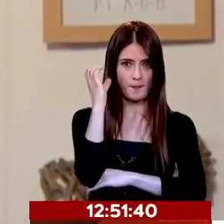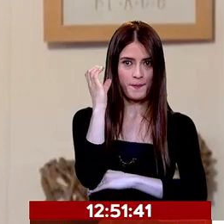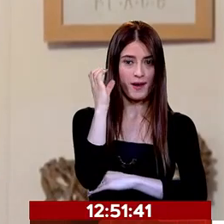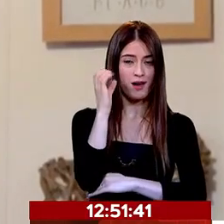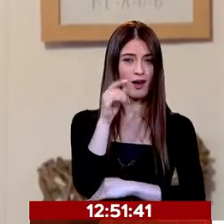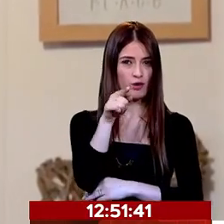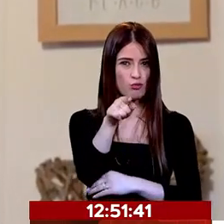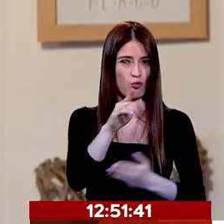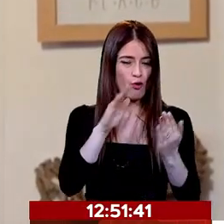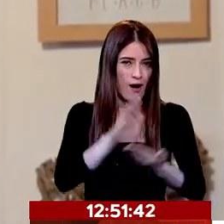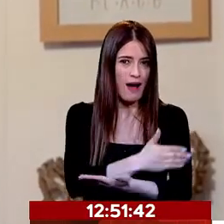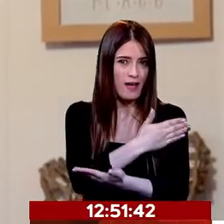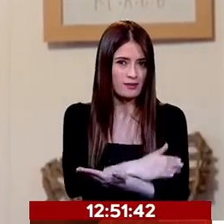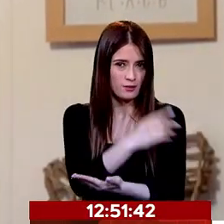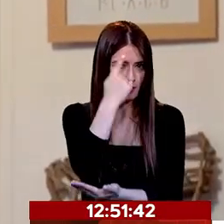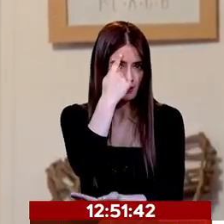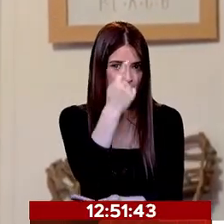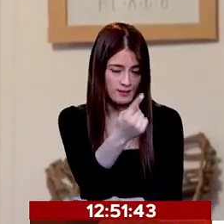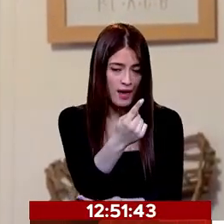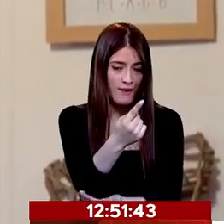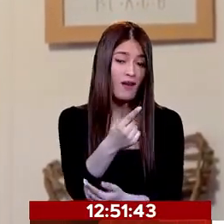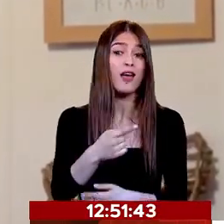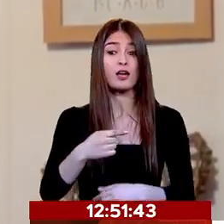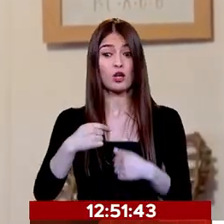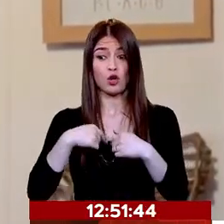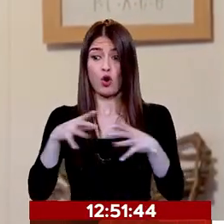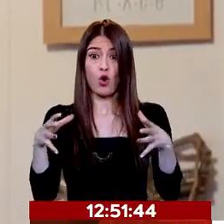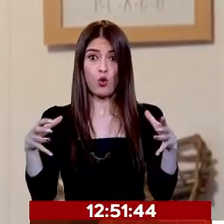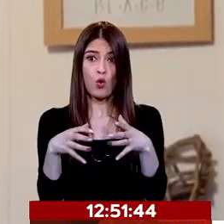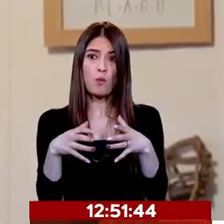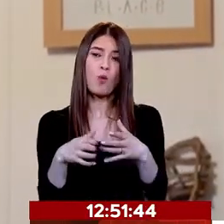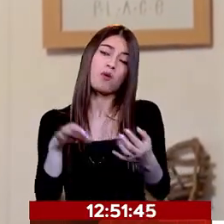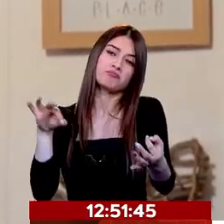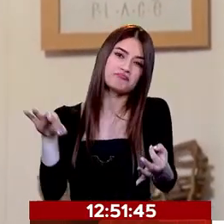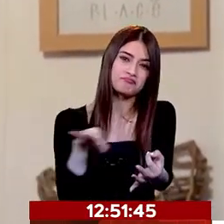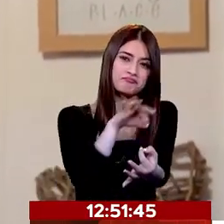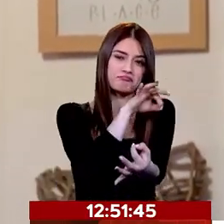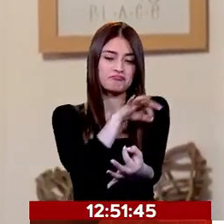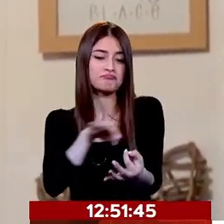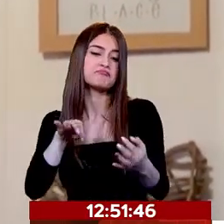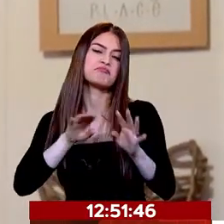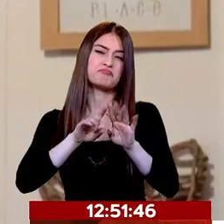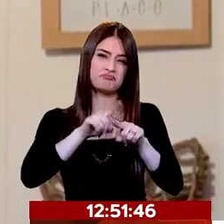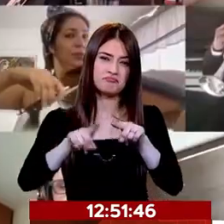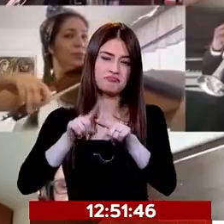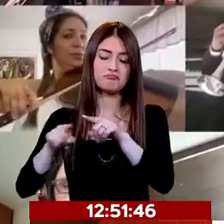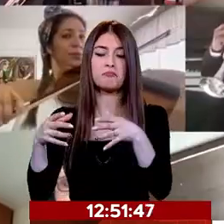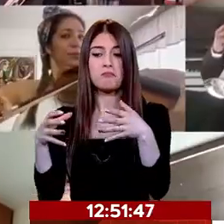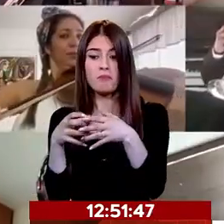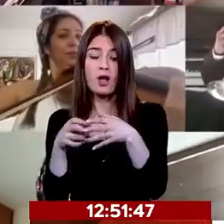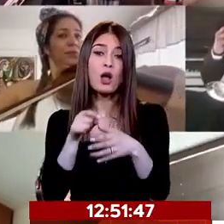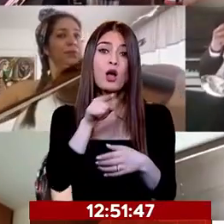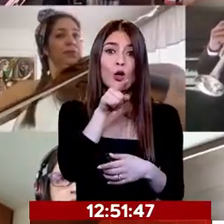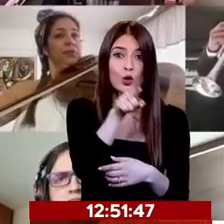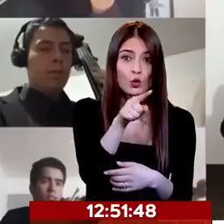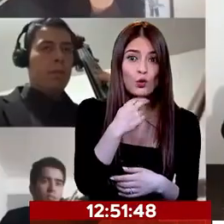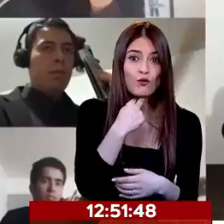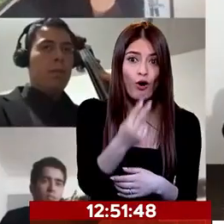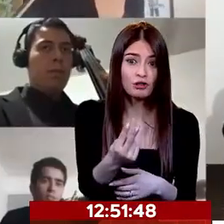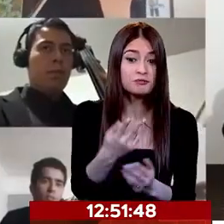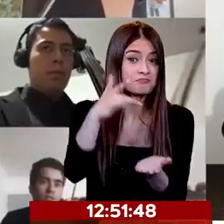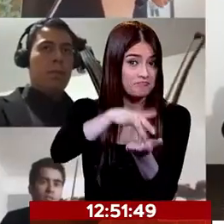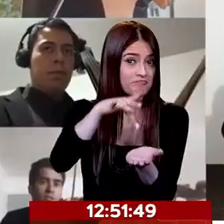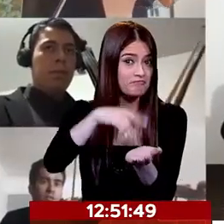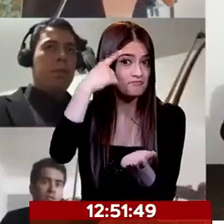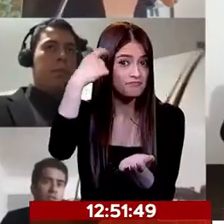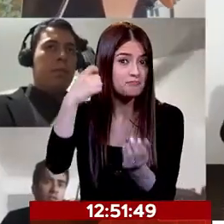ya conocen y que está circulando por todas las redes sociales. Anímense a cantar, anímense a ser nuestros solistas, anímense a invitar a todos sus